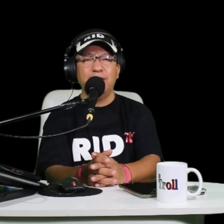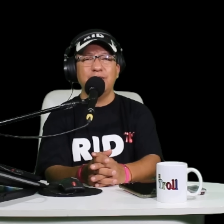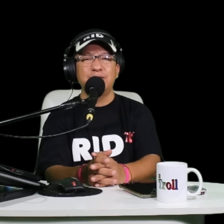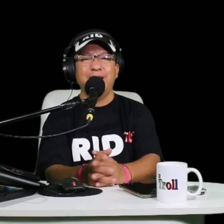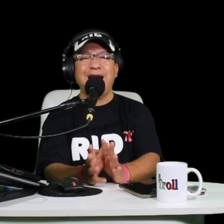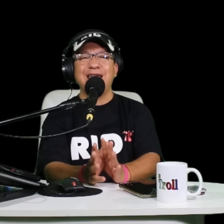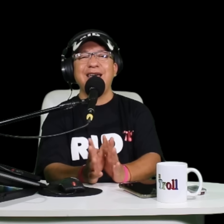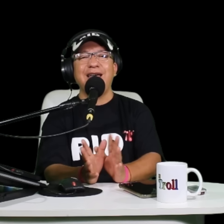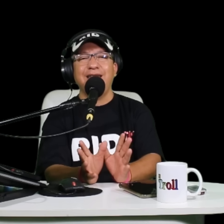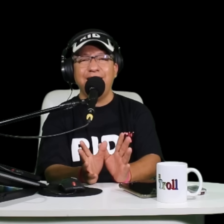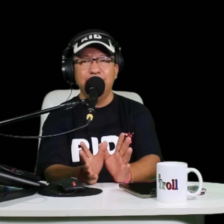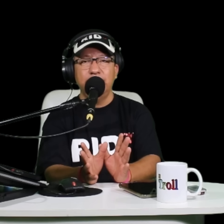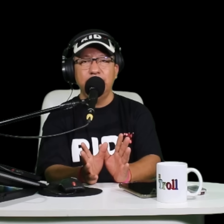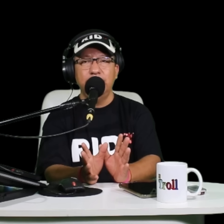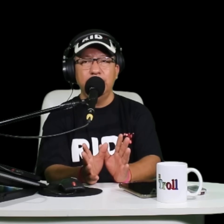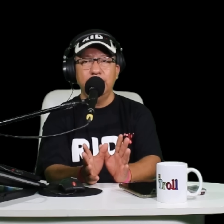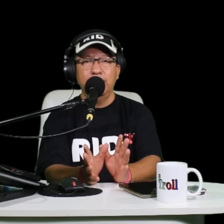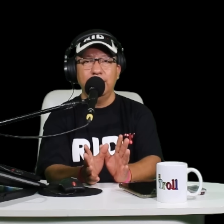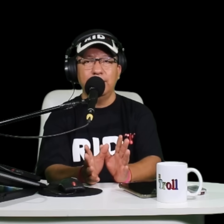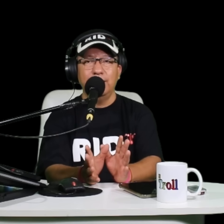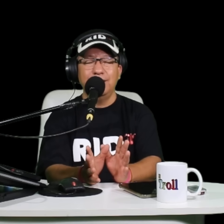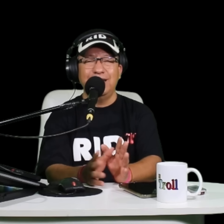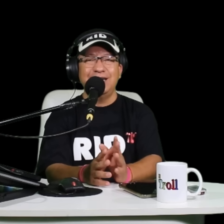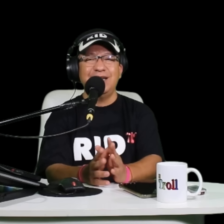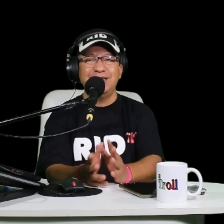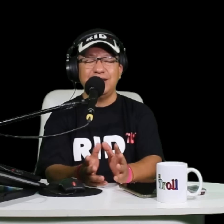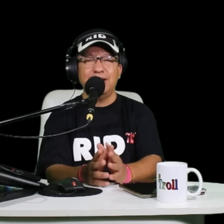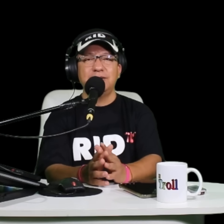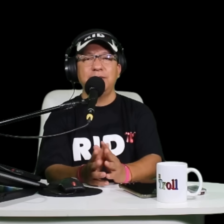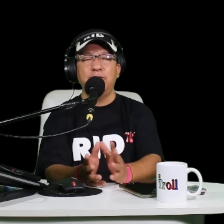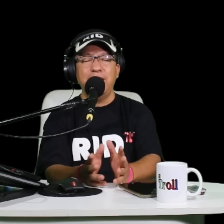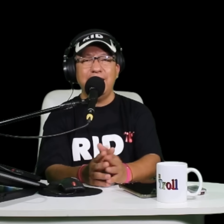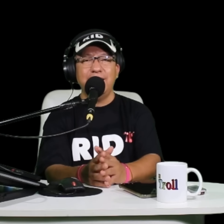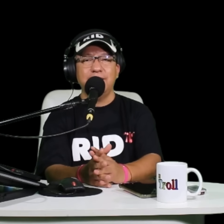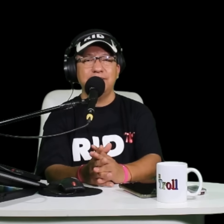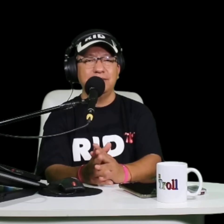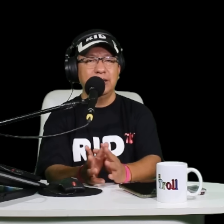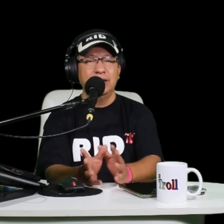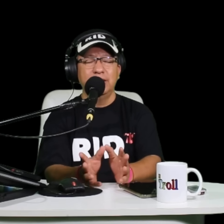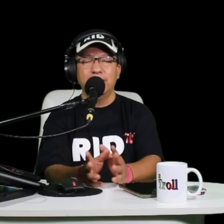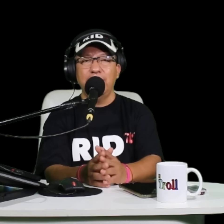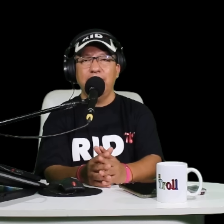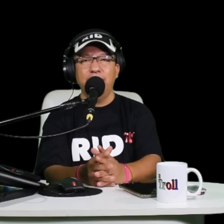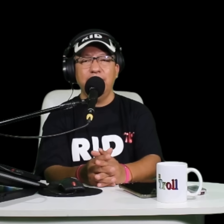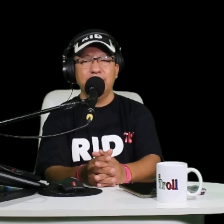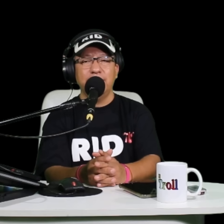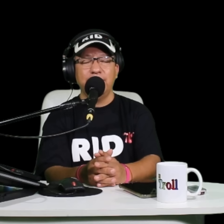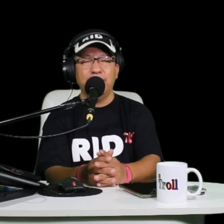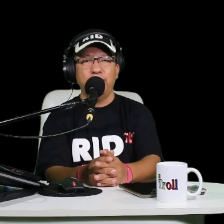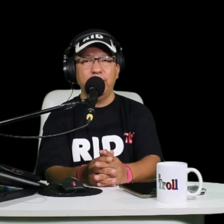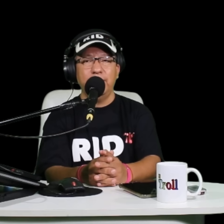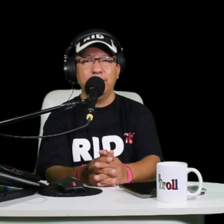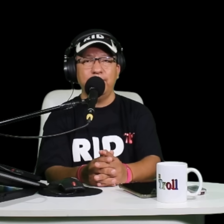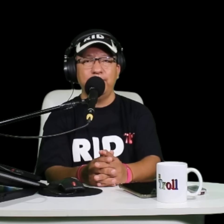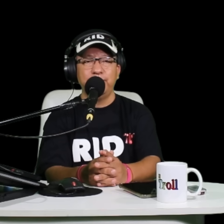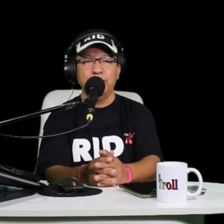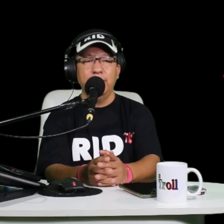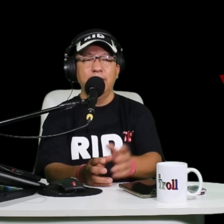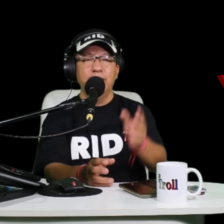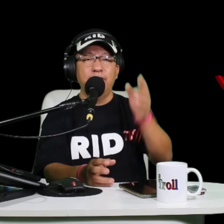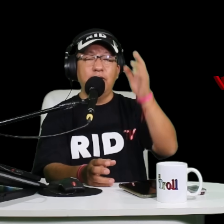muéstrenos callada deshecha desfigurada Claudia de verdad